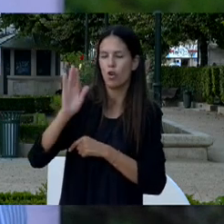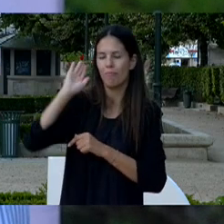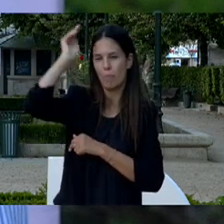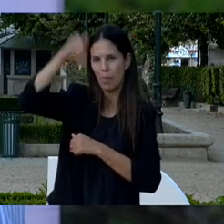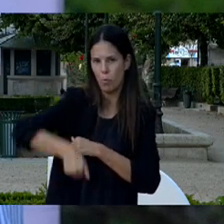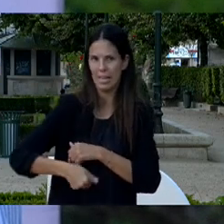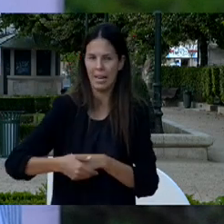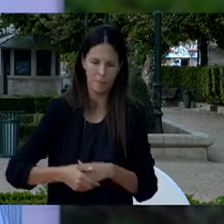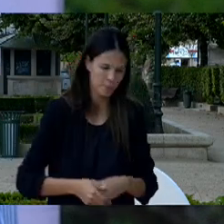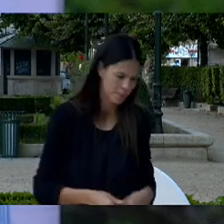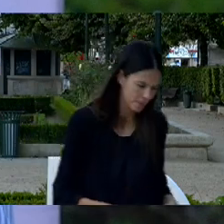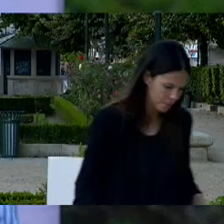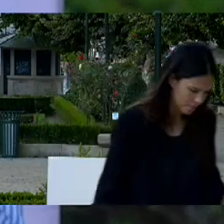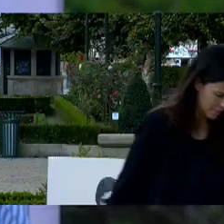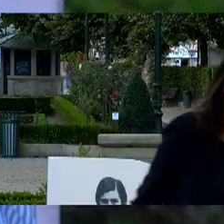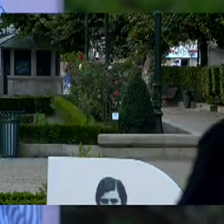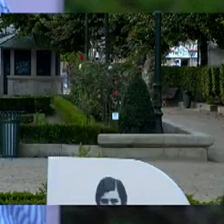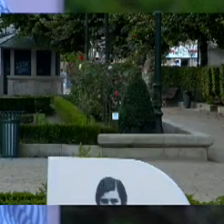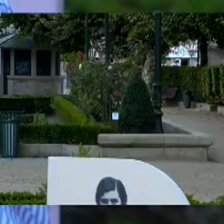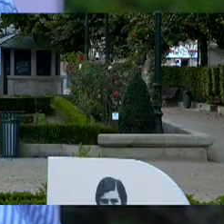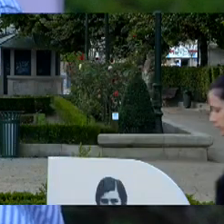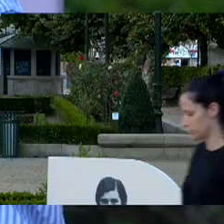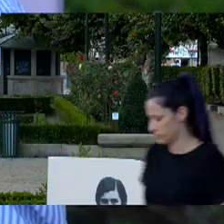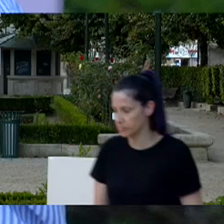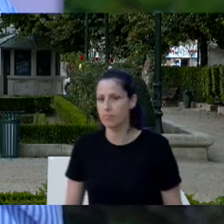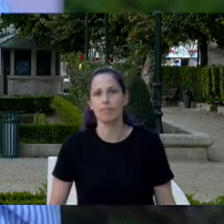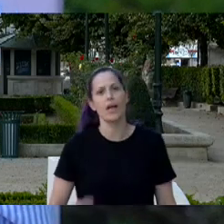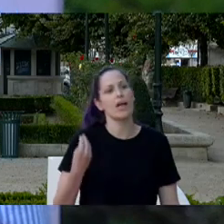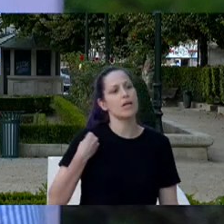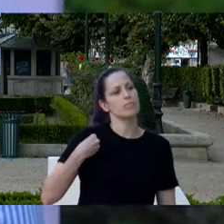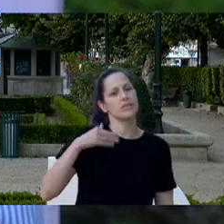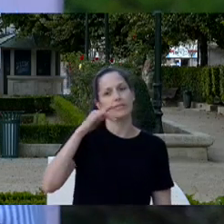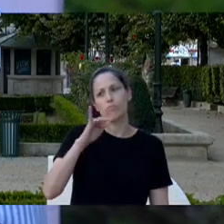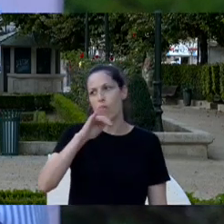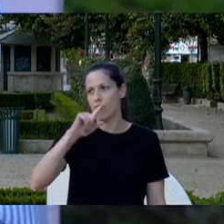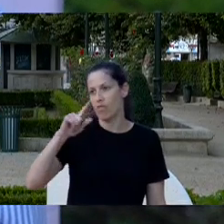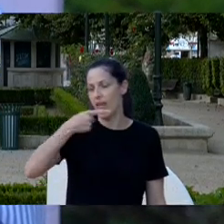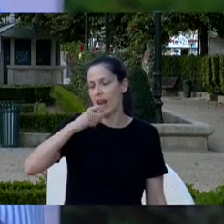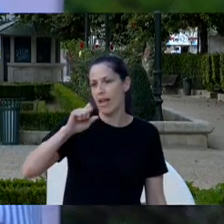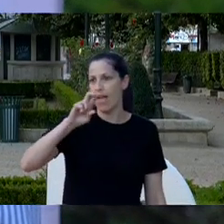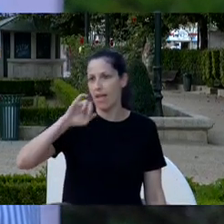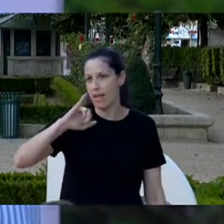republicana. O propio Filgueira Valverde, hablando de Ernestino Otero,